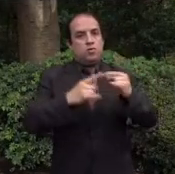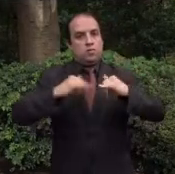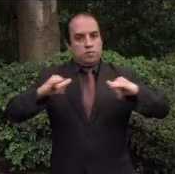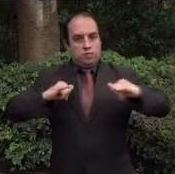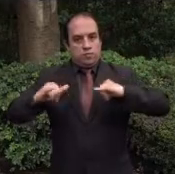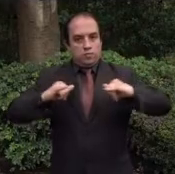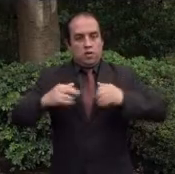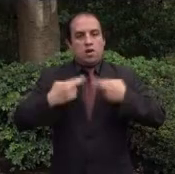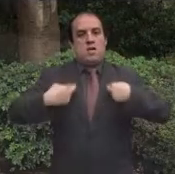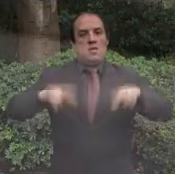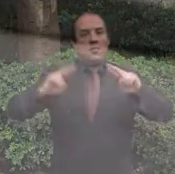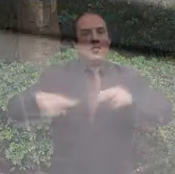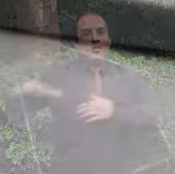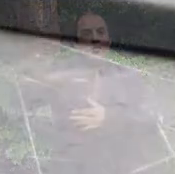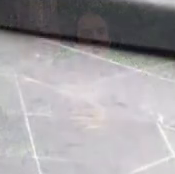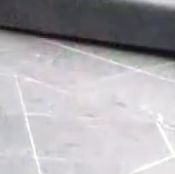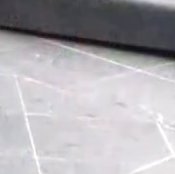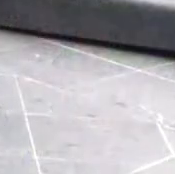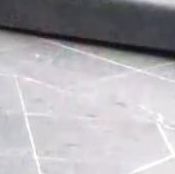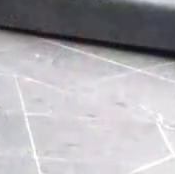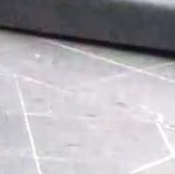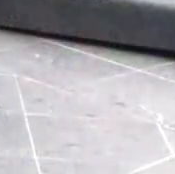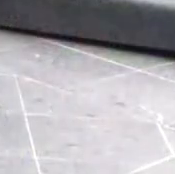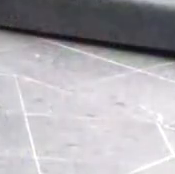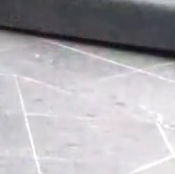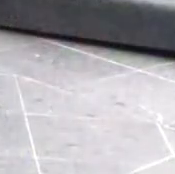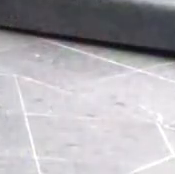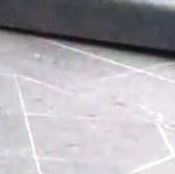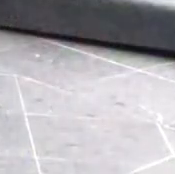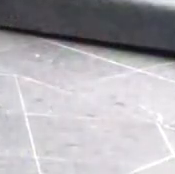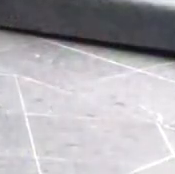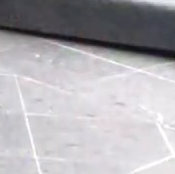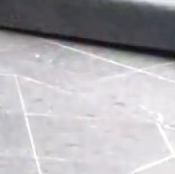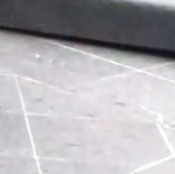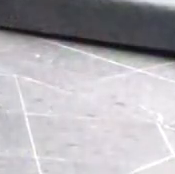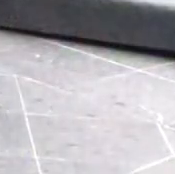espacio para la toma de fotografía oficial de este evento.